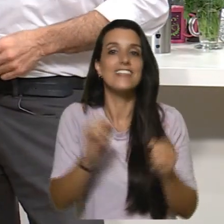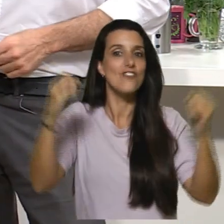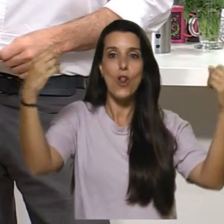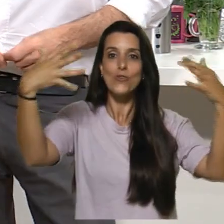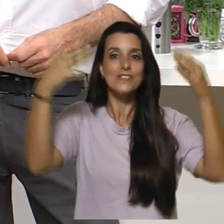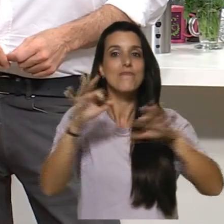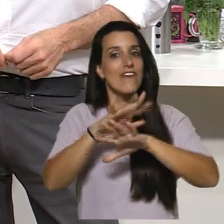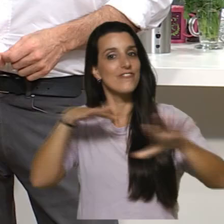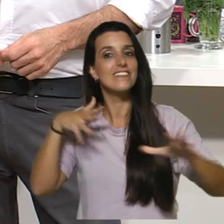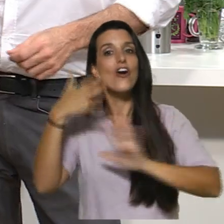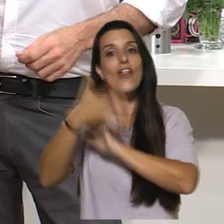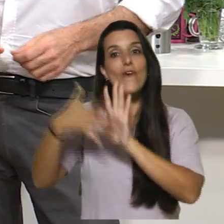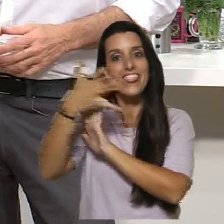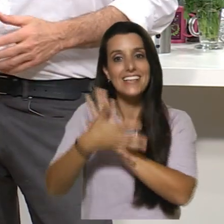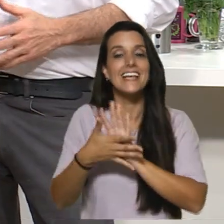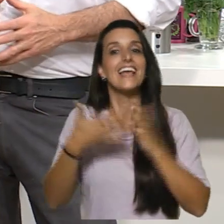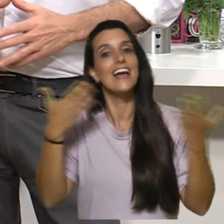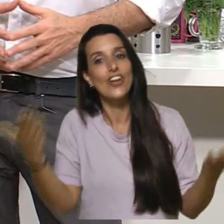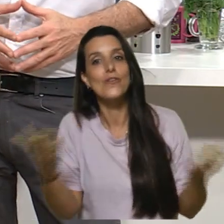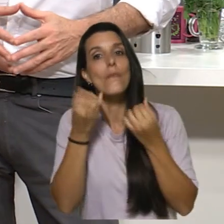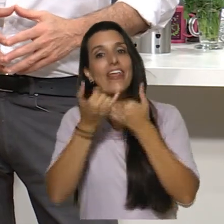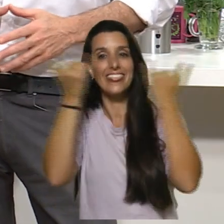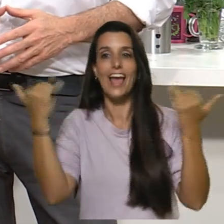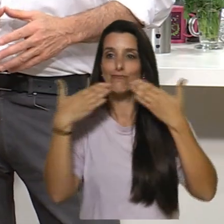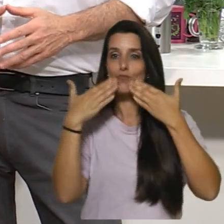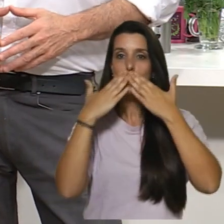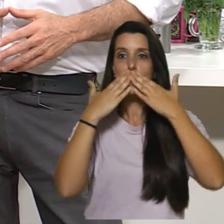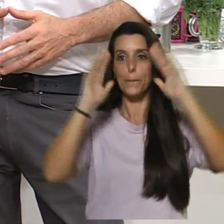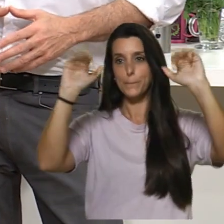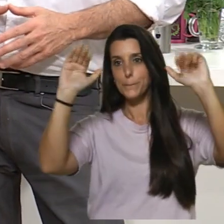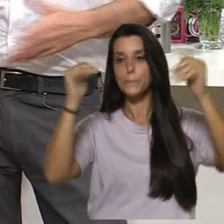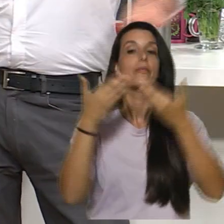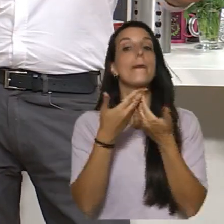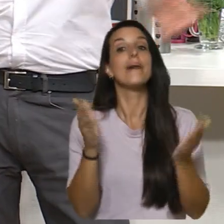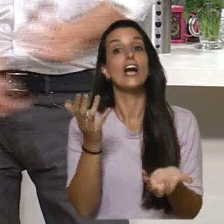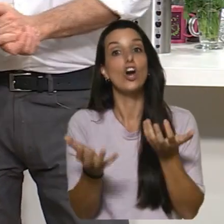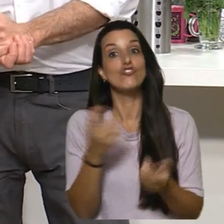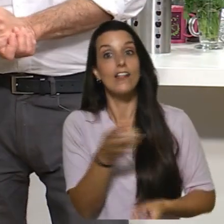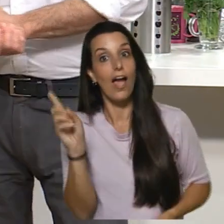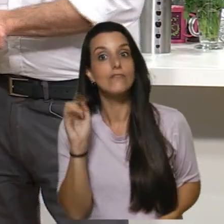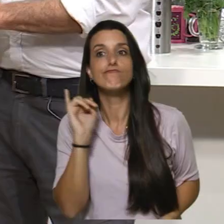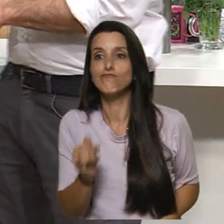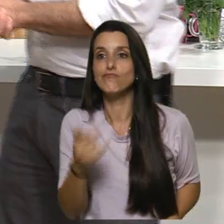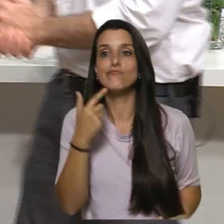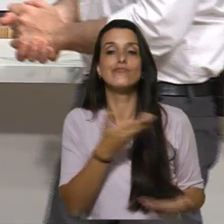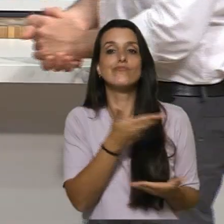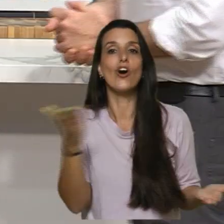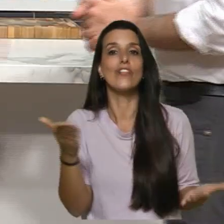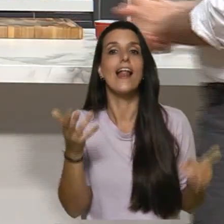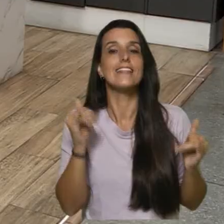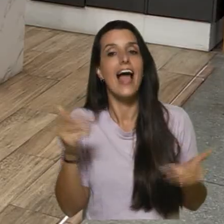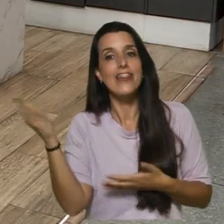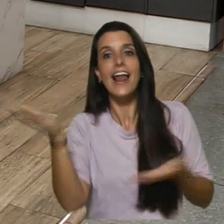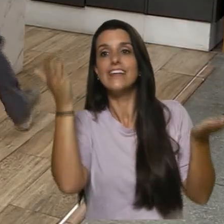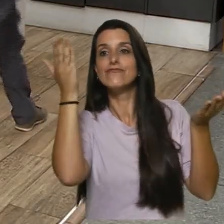brilla siempre y nos acompaña con la lengua de señas, así que gracias, Daily. ¿Nos vamos a presentar el plato? Vamos. Presentémoslo.